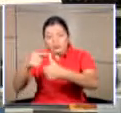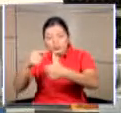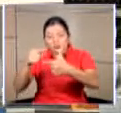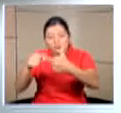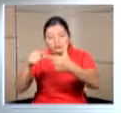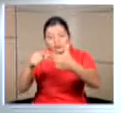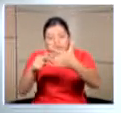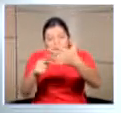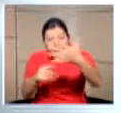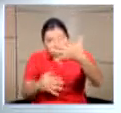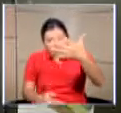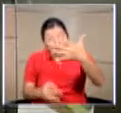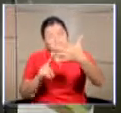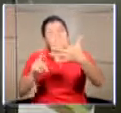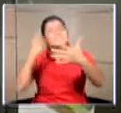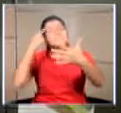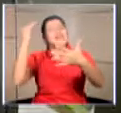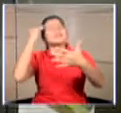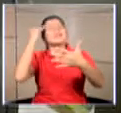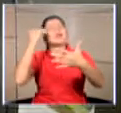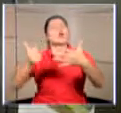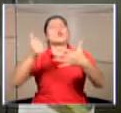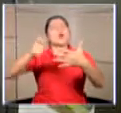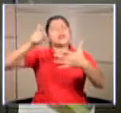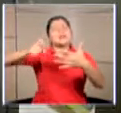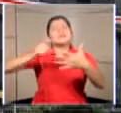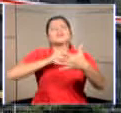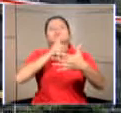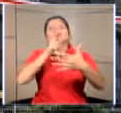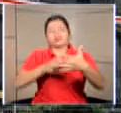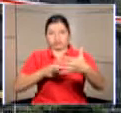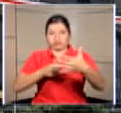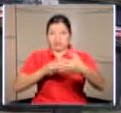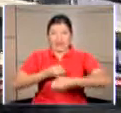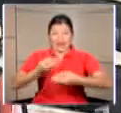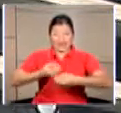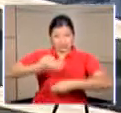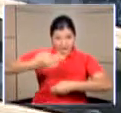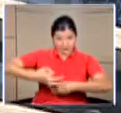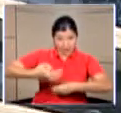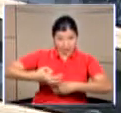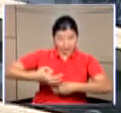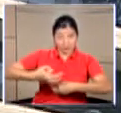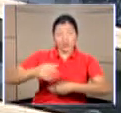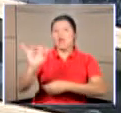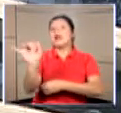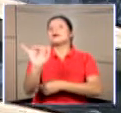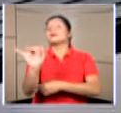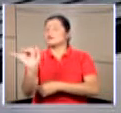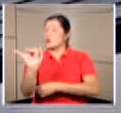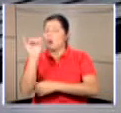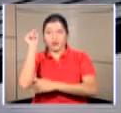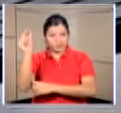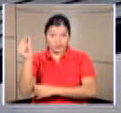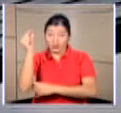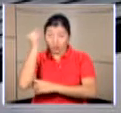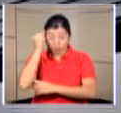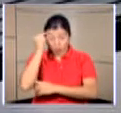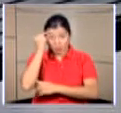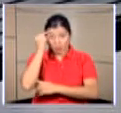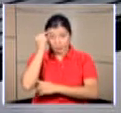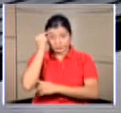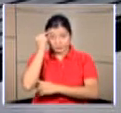necesidades principales, es decir, los gastos fijos que tienen. Así también pasa con los gastos que el gobierno contempla en el presupuesto